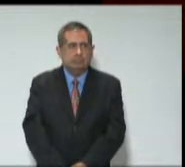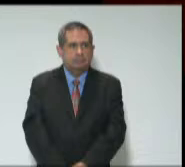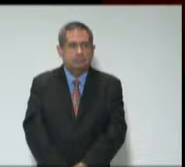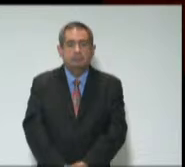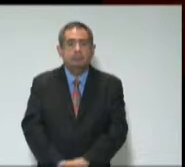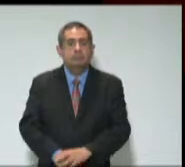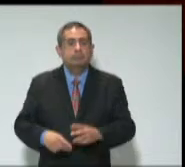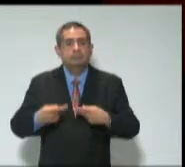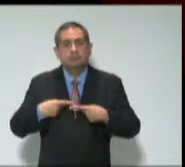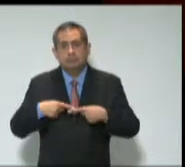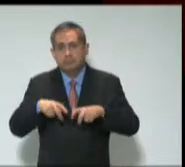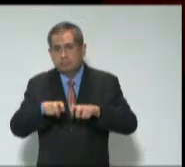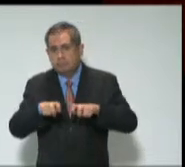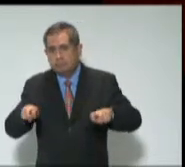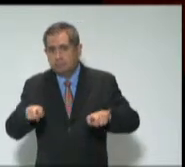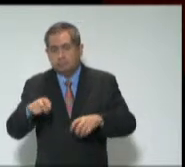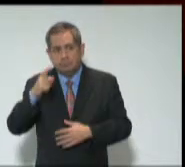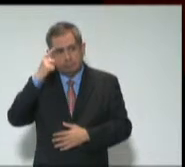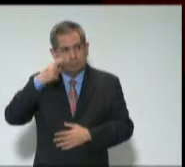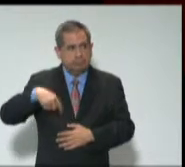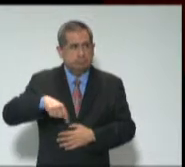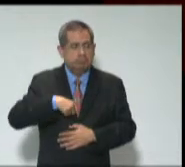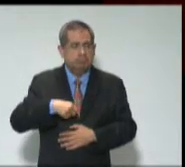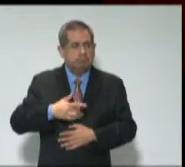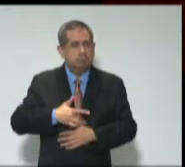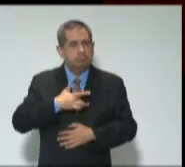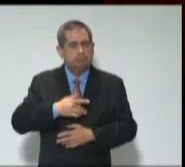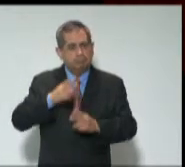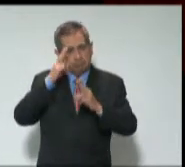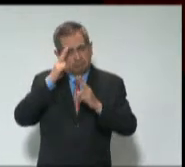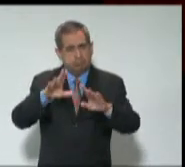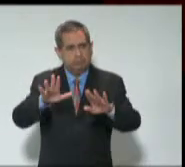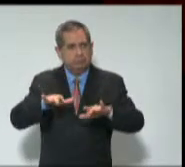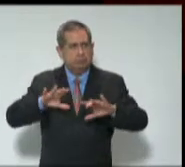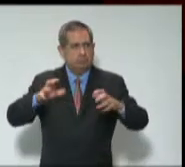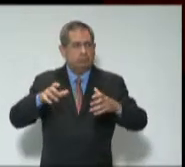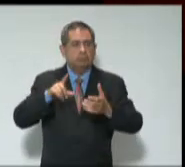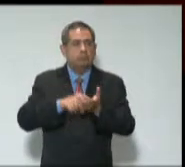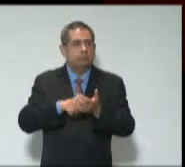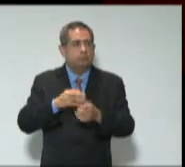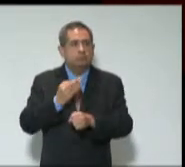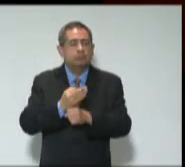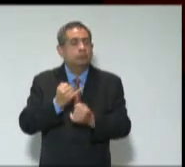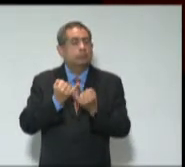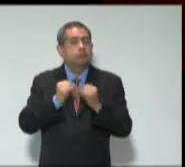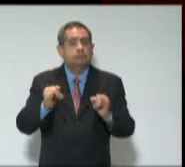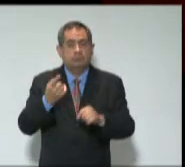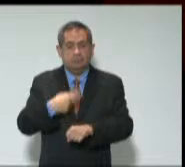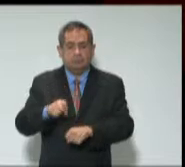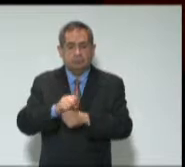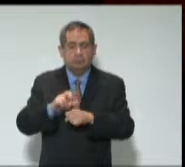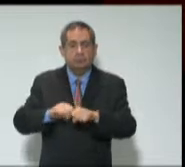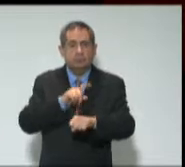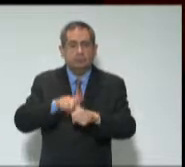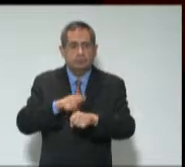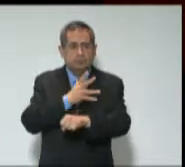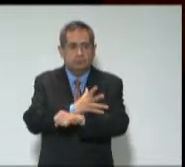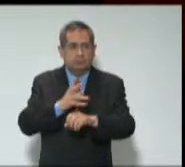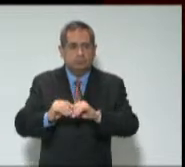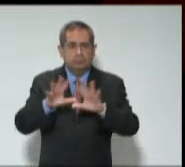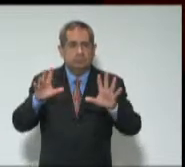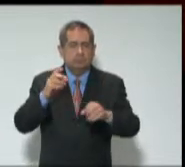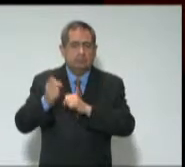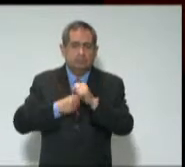del presidio es para mí un honor acompañarles en esta ceremonia en la que se inaugura la semana Nacional de transparencia